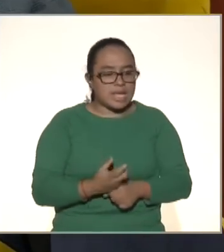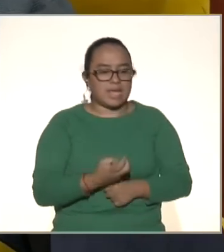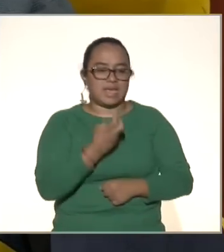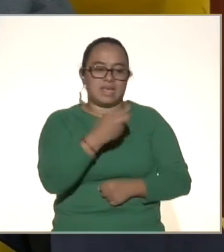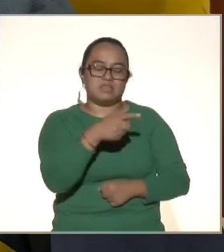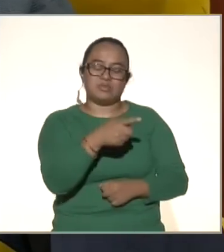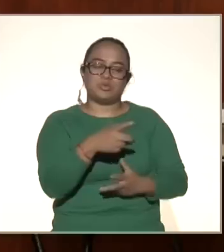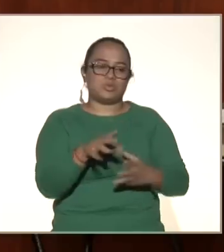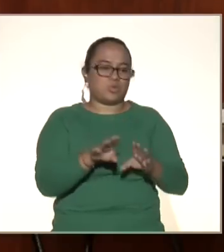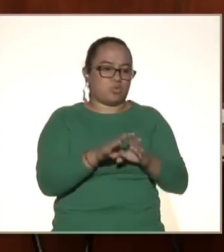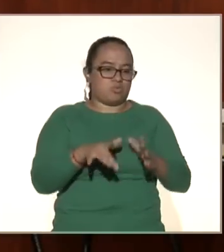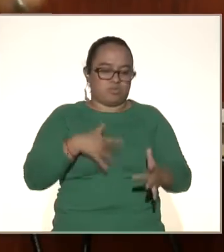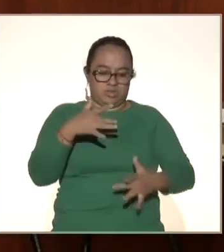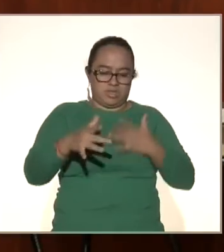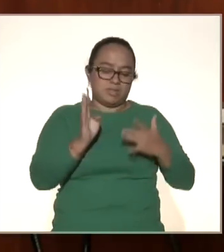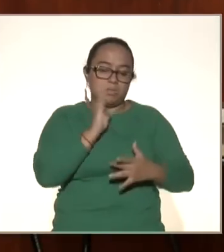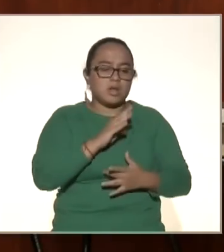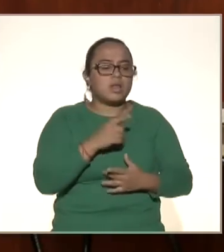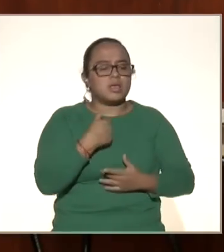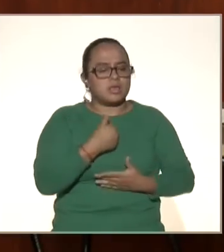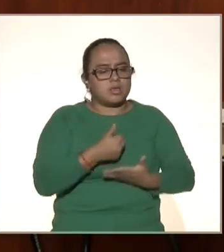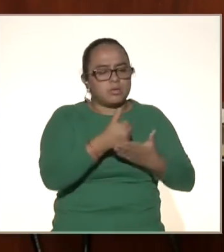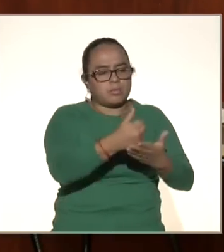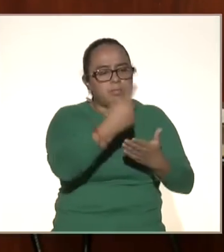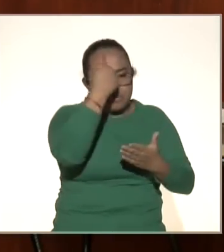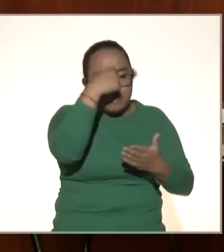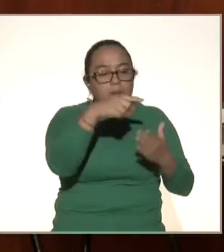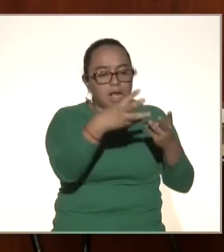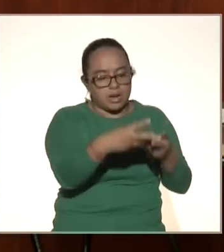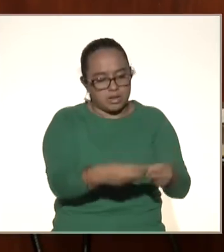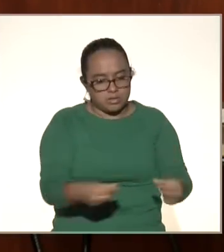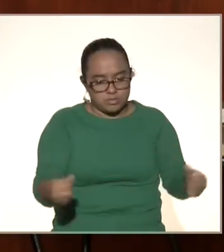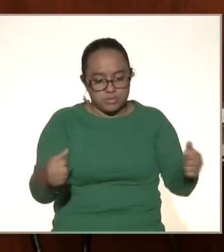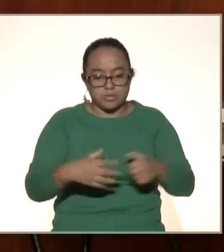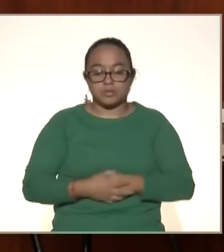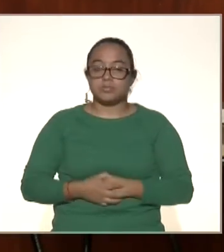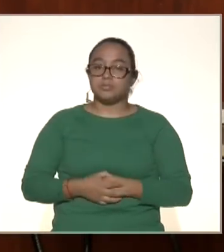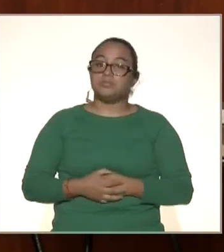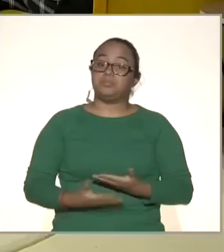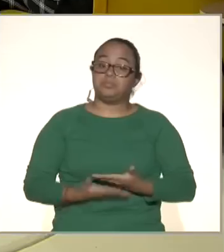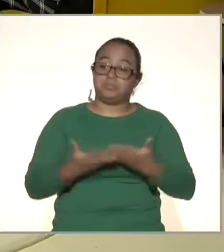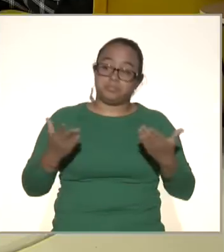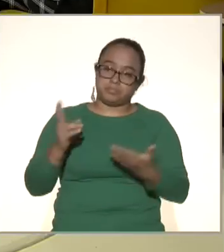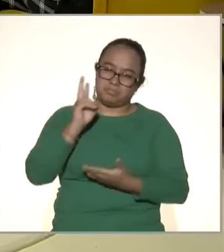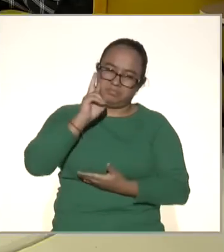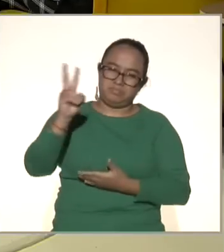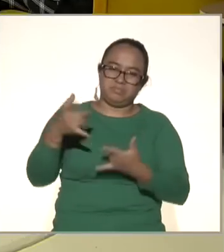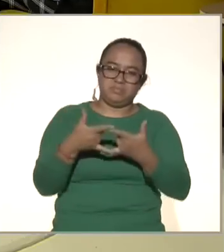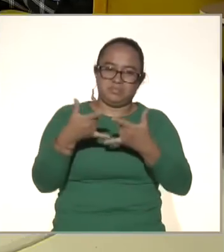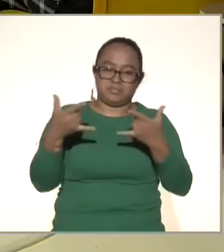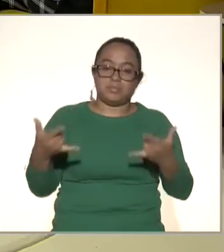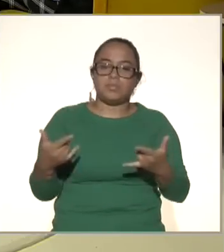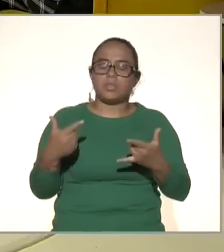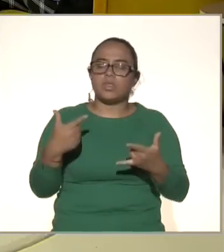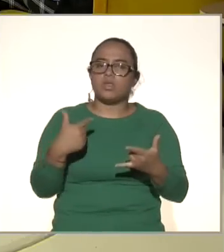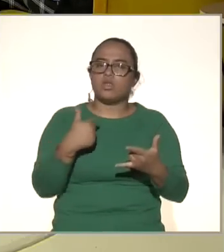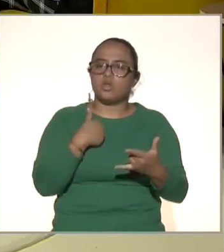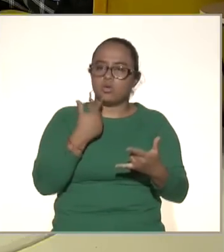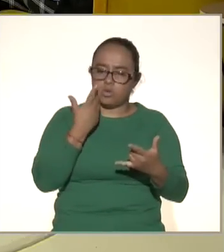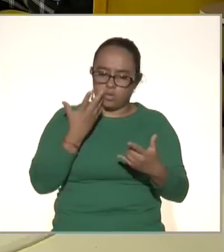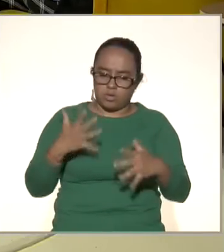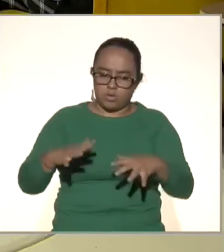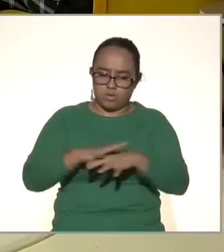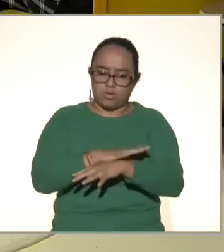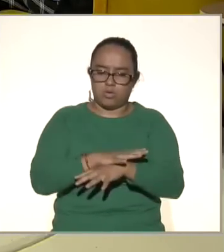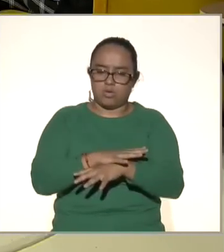estás atorada y qué puedes hacer para solucionarlo. Y es que ahora que vemos este testimonio, me gustaría como trasladarlo